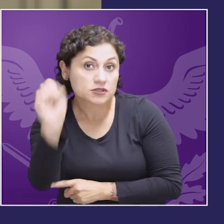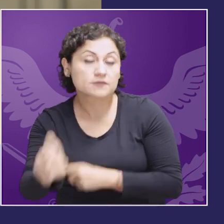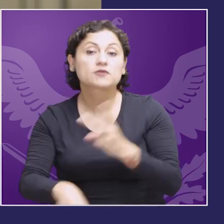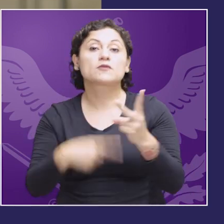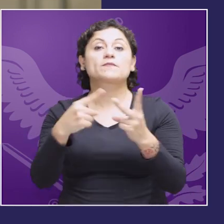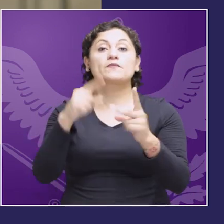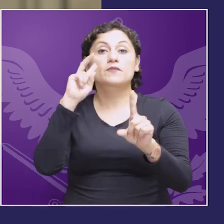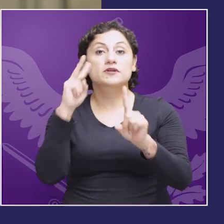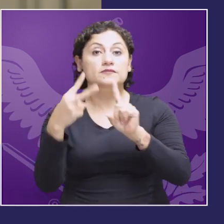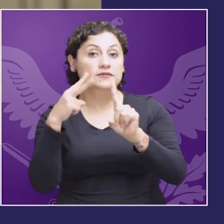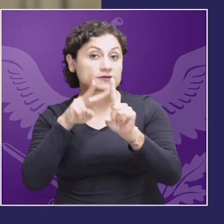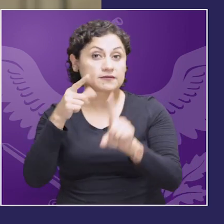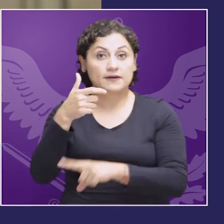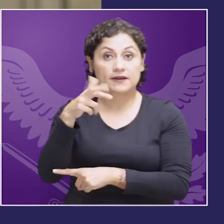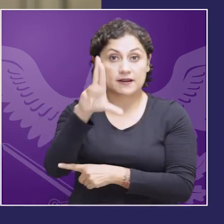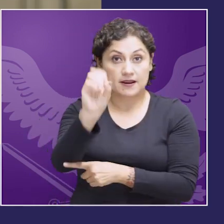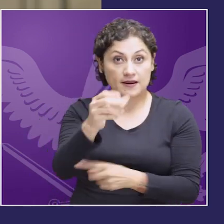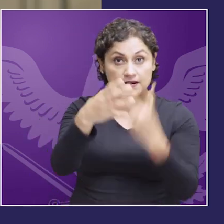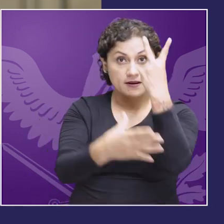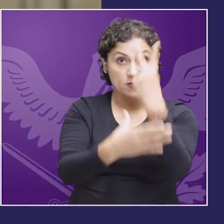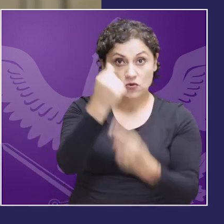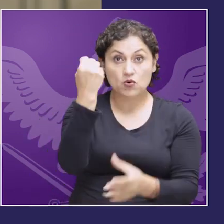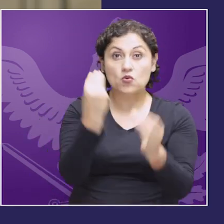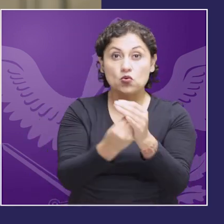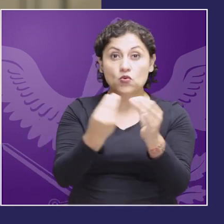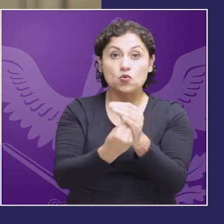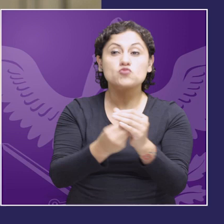se va también a impartir a